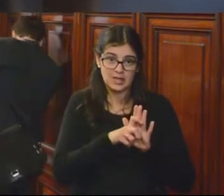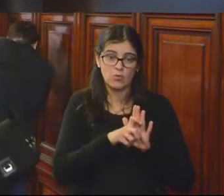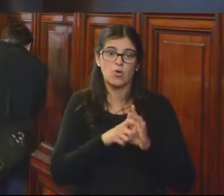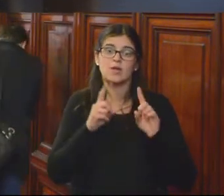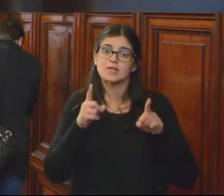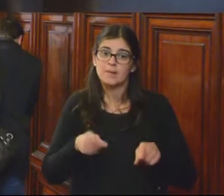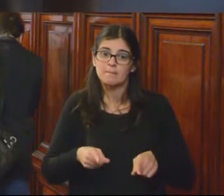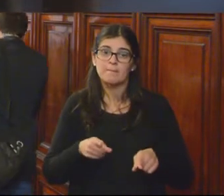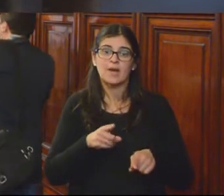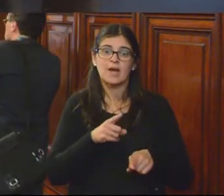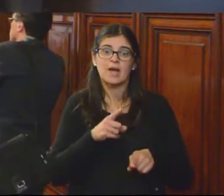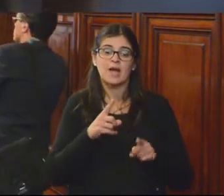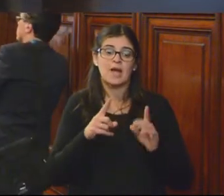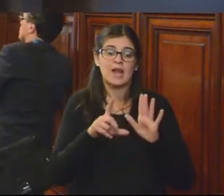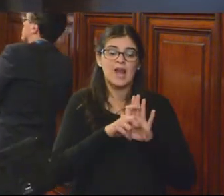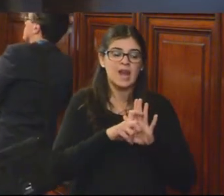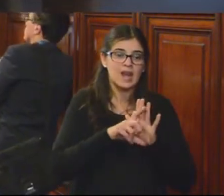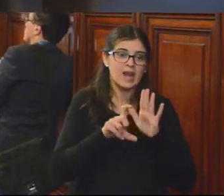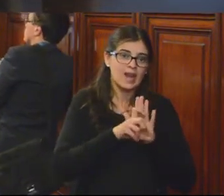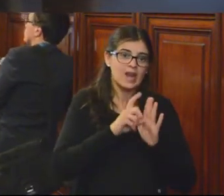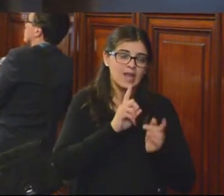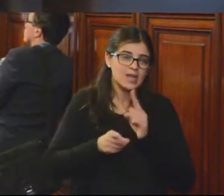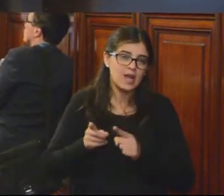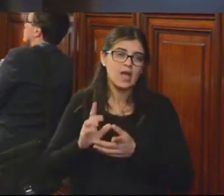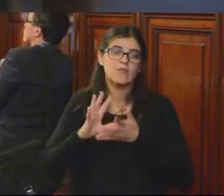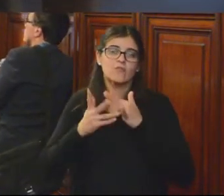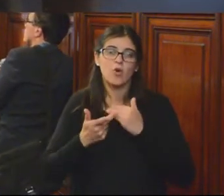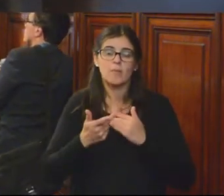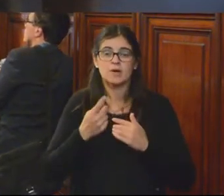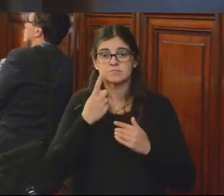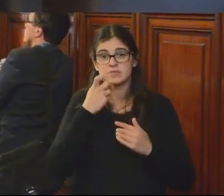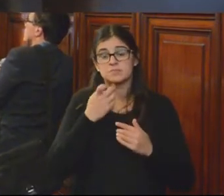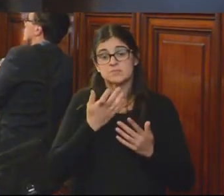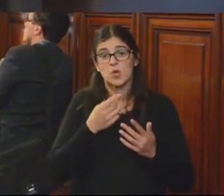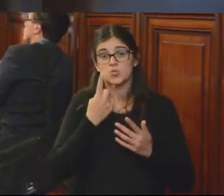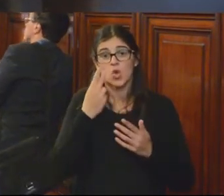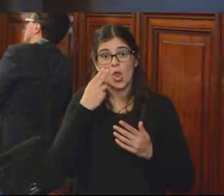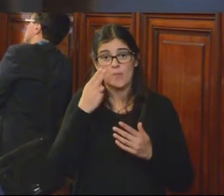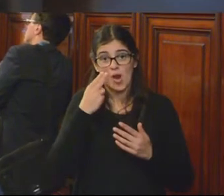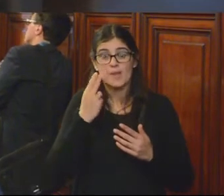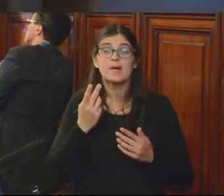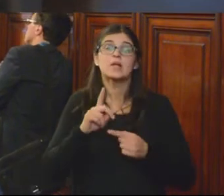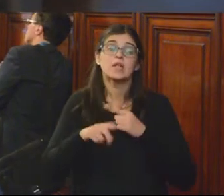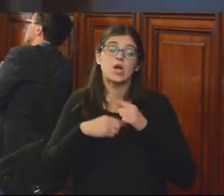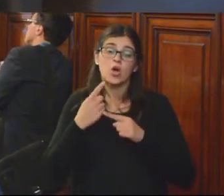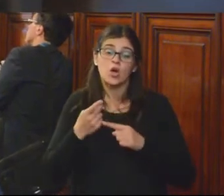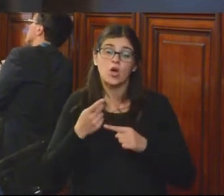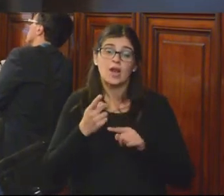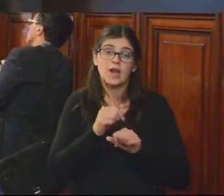del legislativo de legislar, parece una tautología, pero es uno de los problemas, las